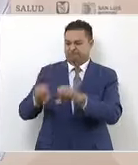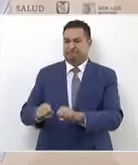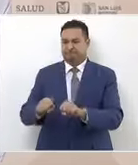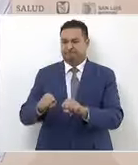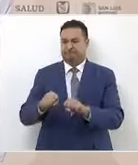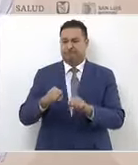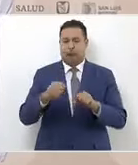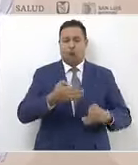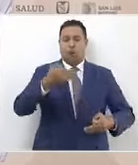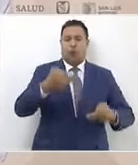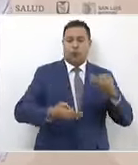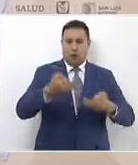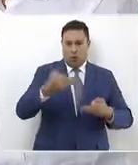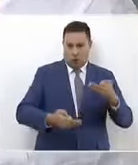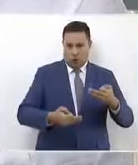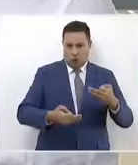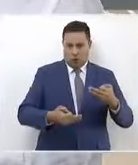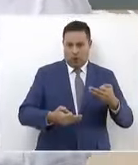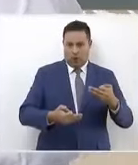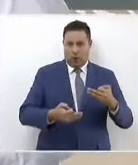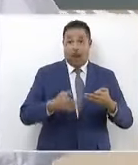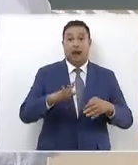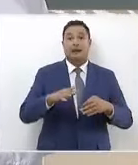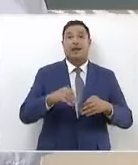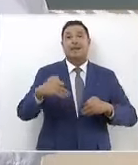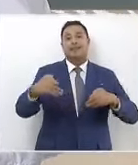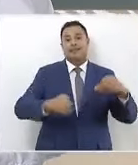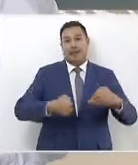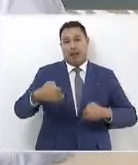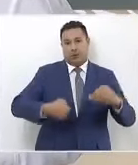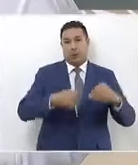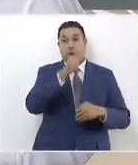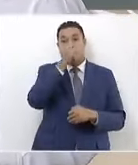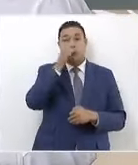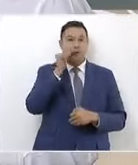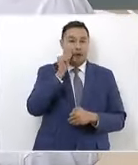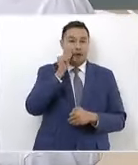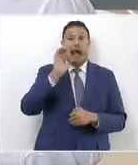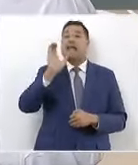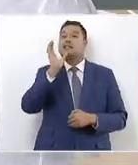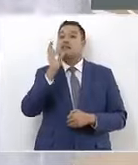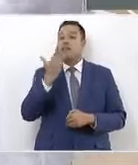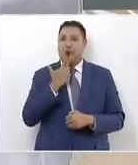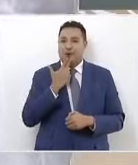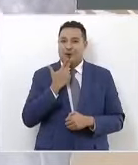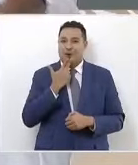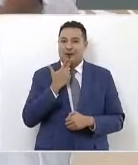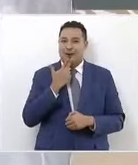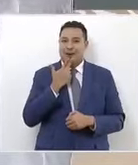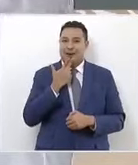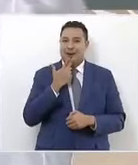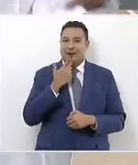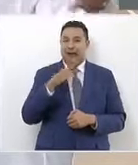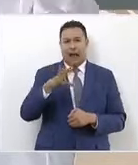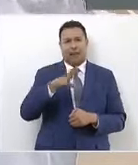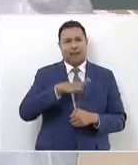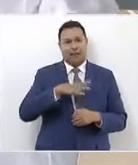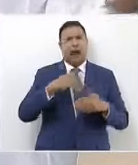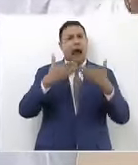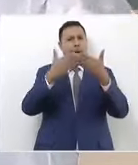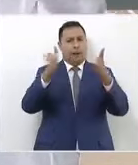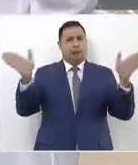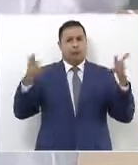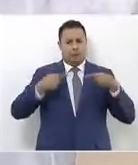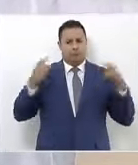procesan, lo enjuician en el Teatro Juárez de Chihuahua. Y antes eran procesos